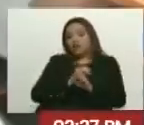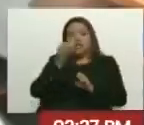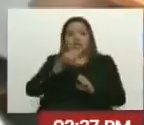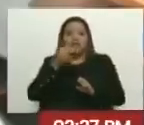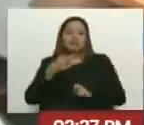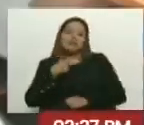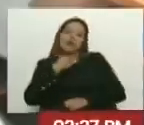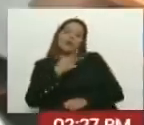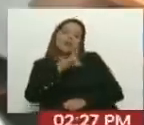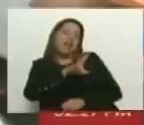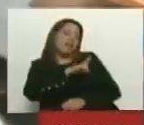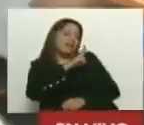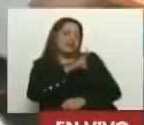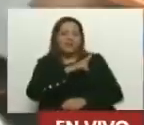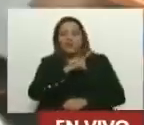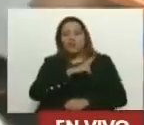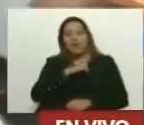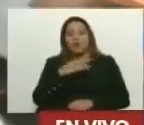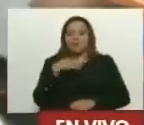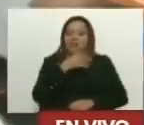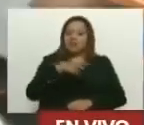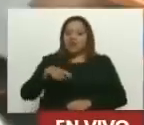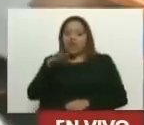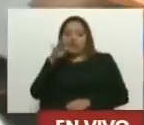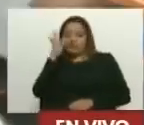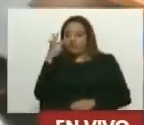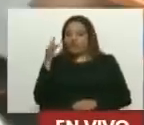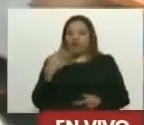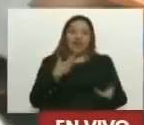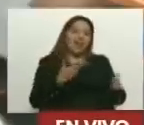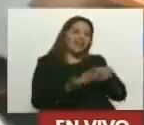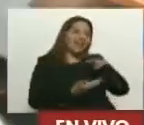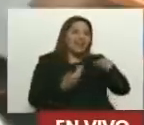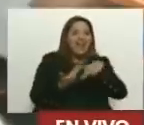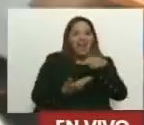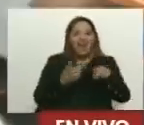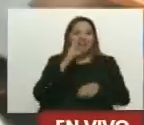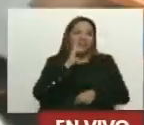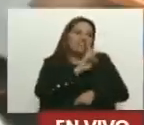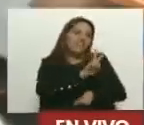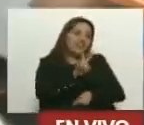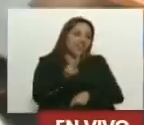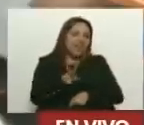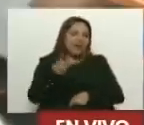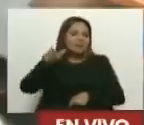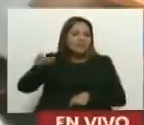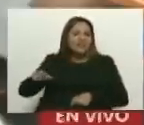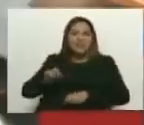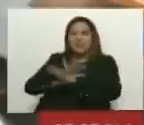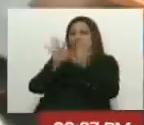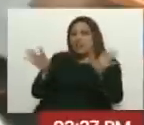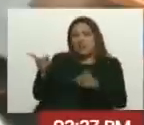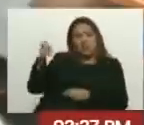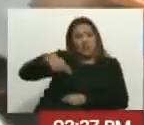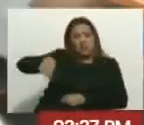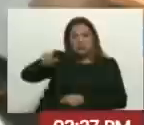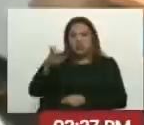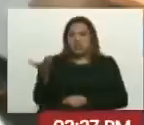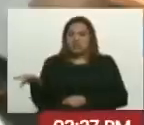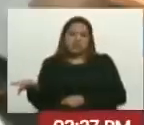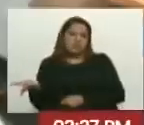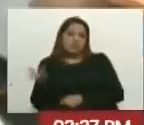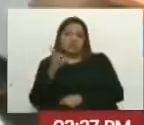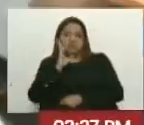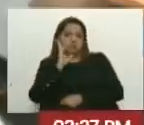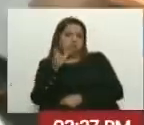a mí me gusta mucho, porque es otro tipo de público que va a recrear, se va a ver. El público de la mañana es una cosa, los